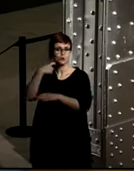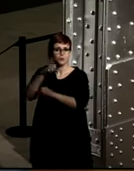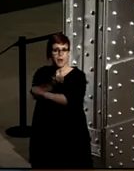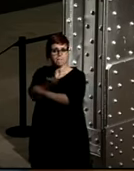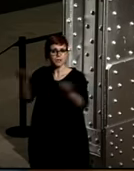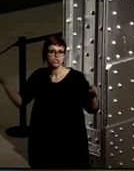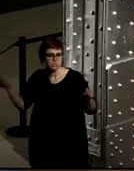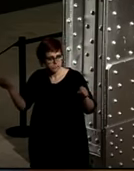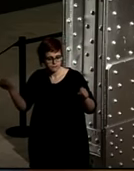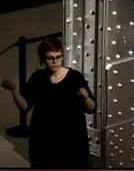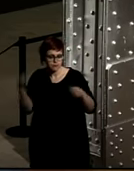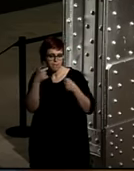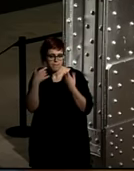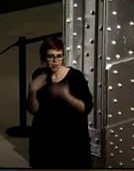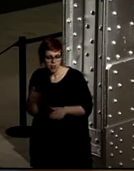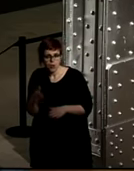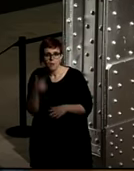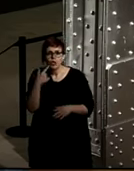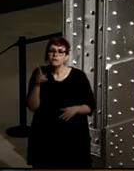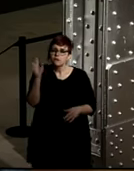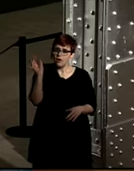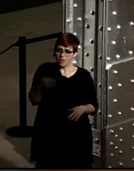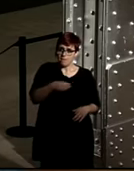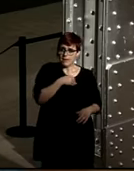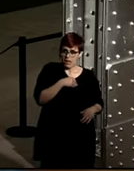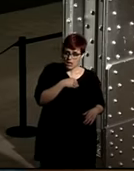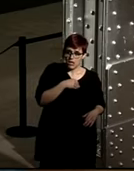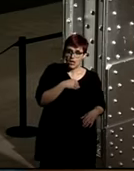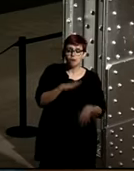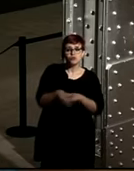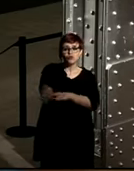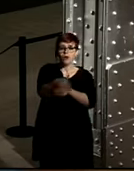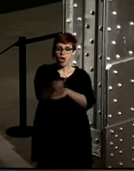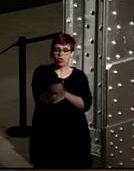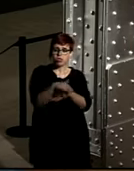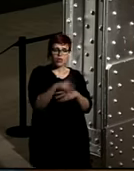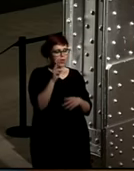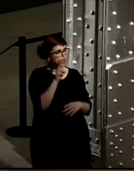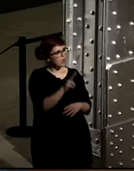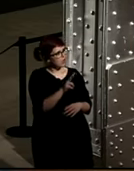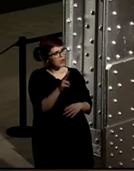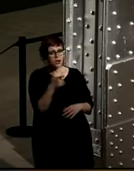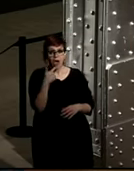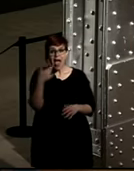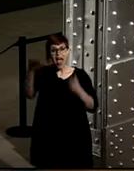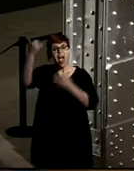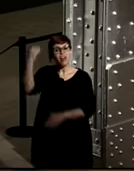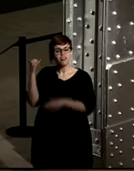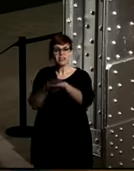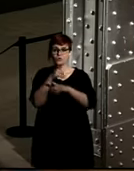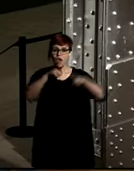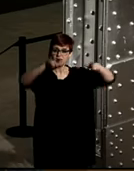Pero yo me doy cuenta y cada vez me da más pena cuando vas por la calle, a lo mejor te das cuenta diciendo, joder, aquí había un cine, a lo